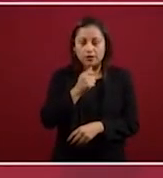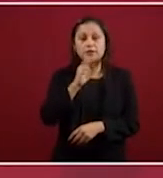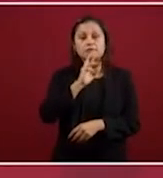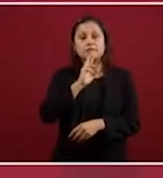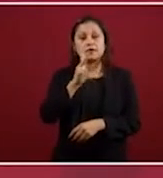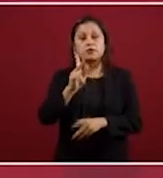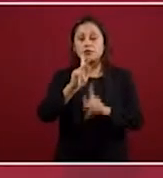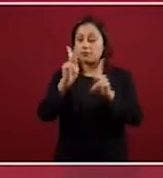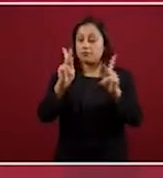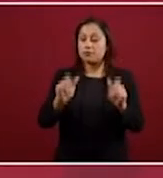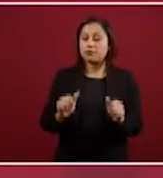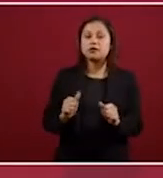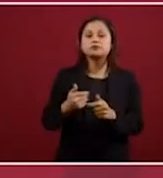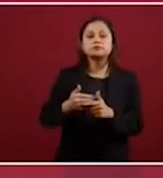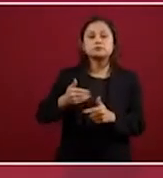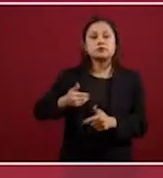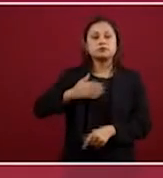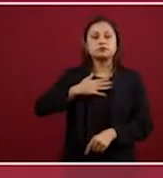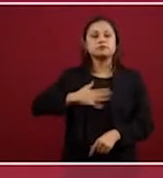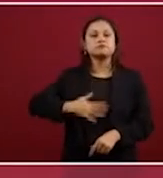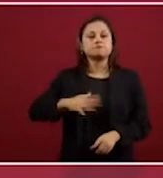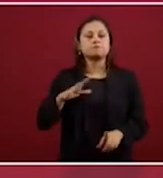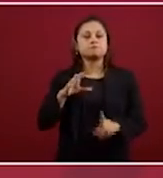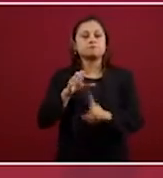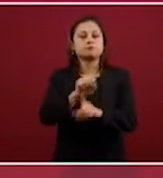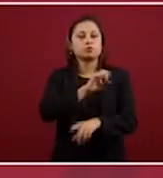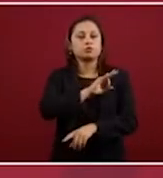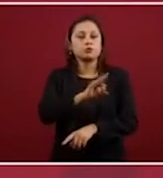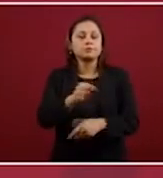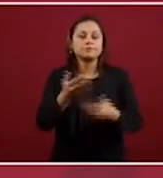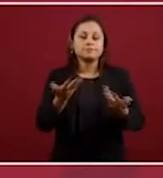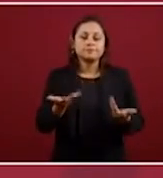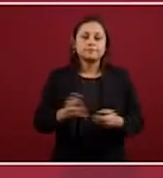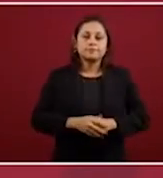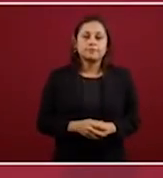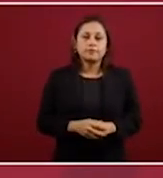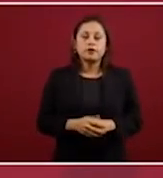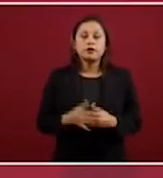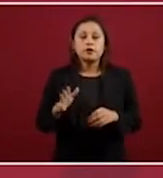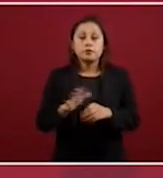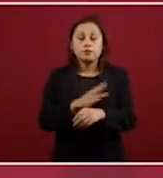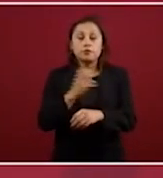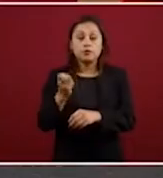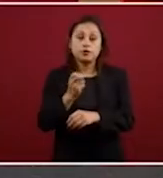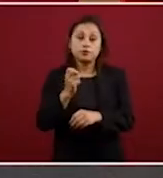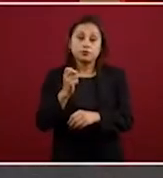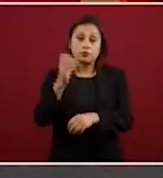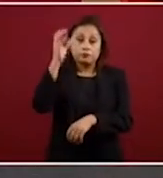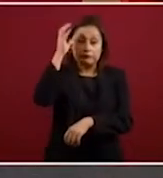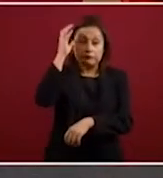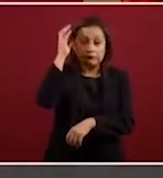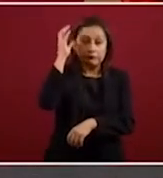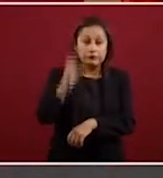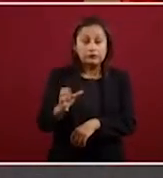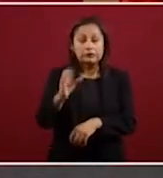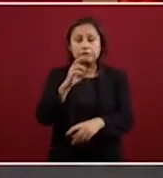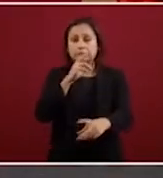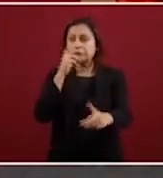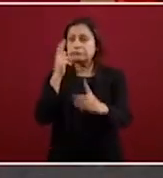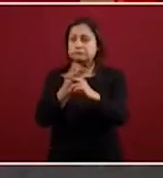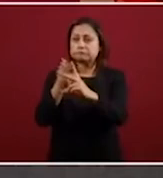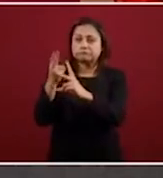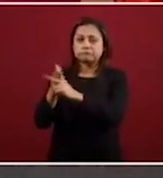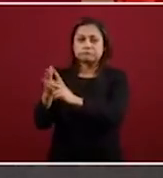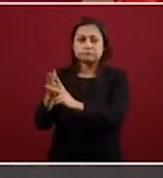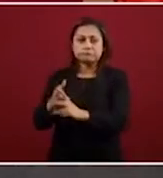los crímenes los asesinatos y en esto